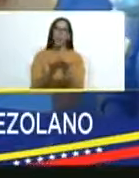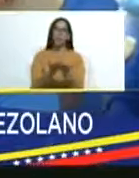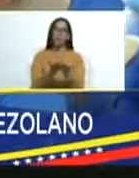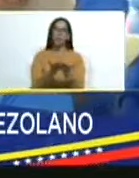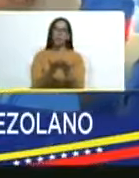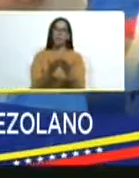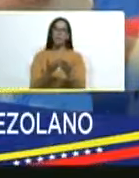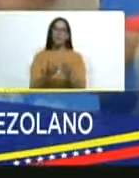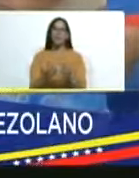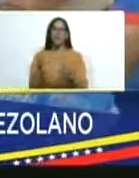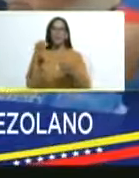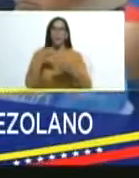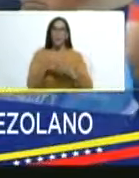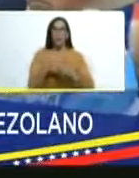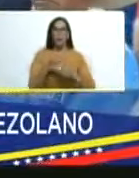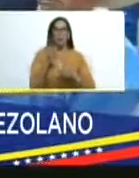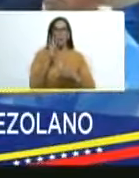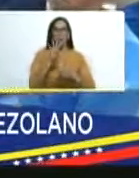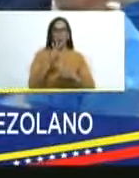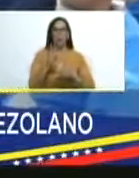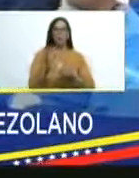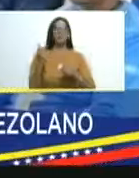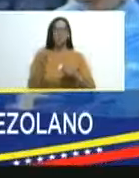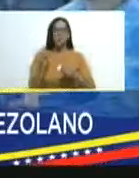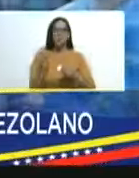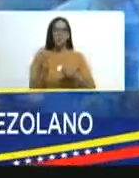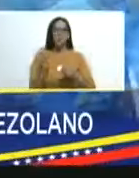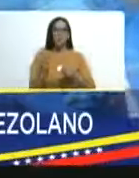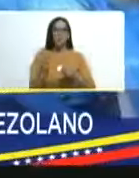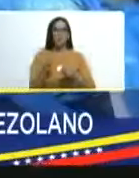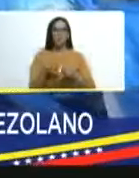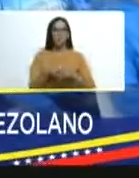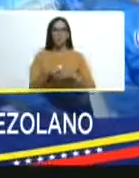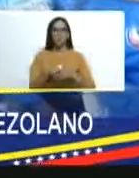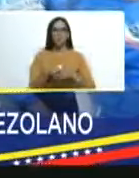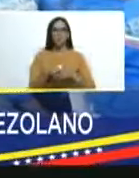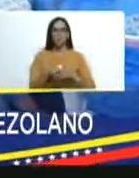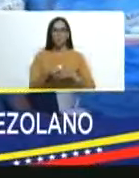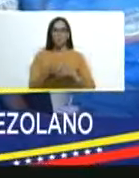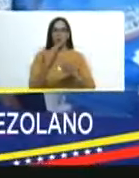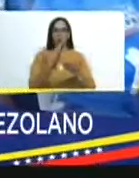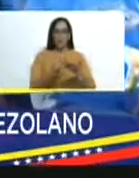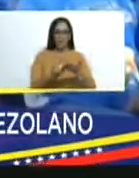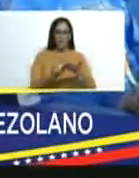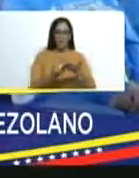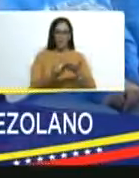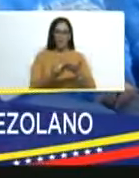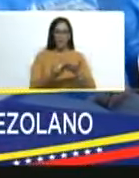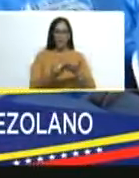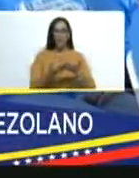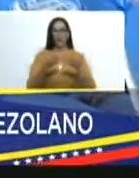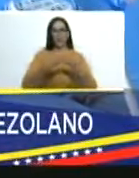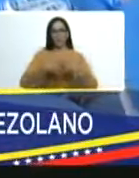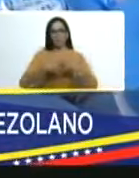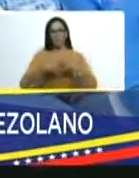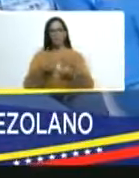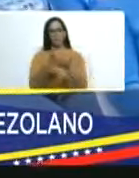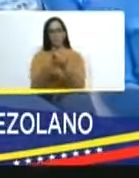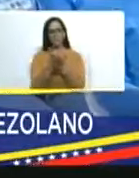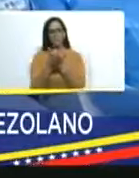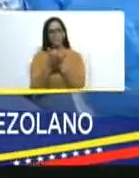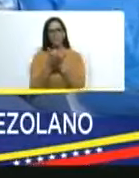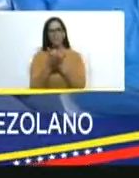Incorporar 4, por lo menos. Le pedí a los agroindustriales, ayúdame ahí.